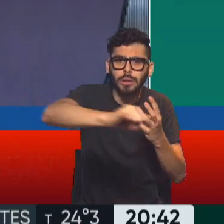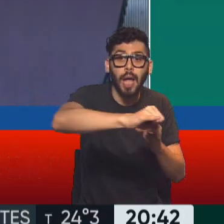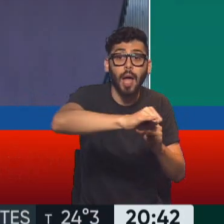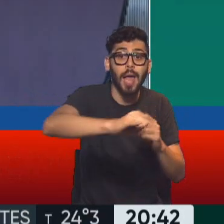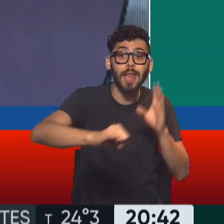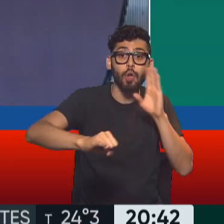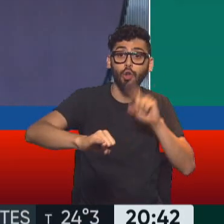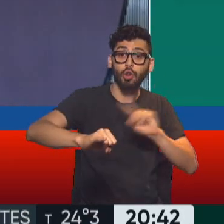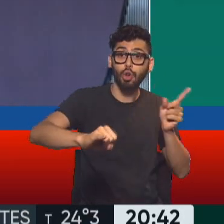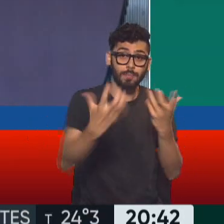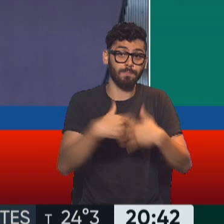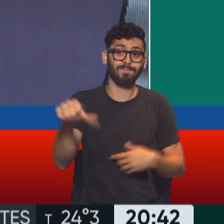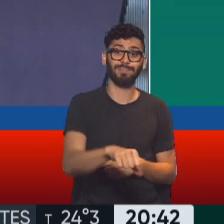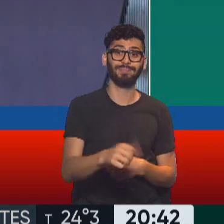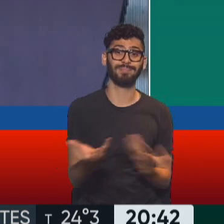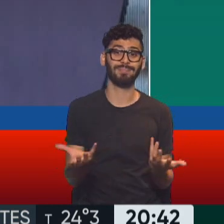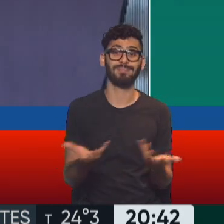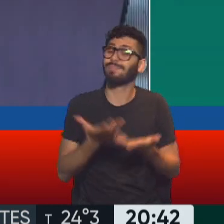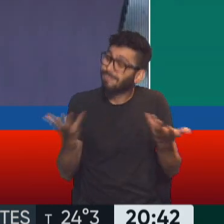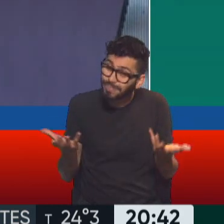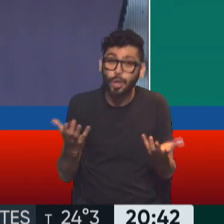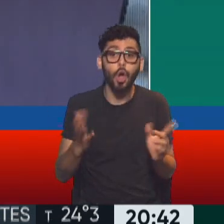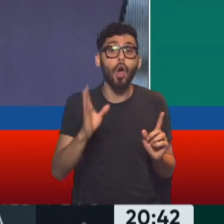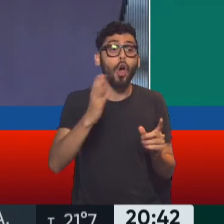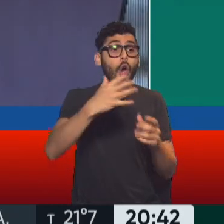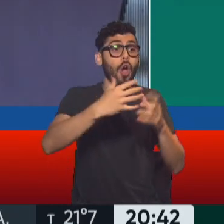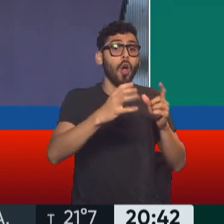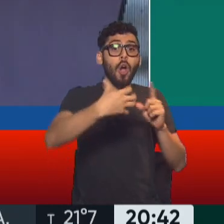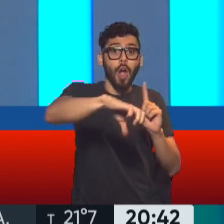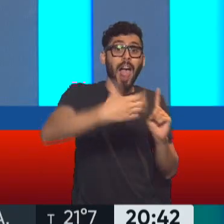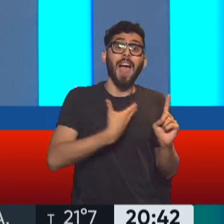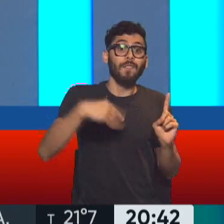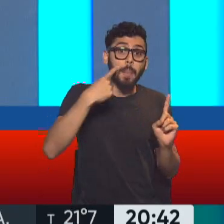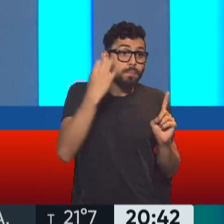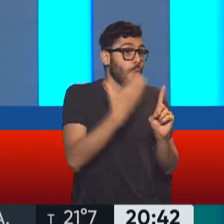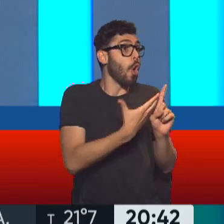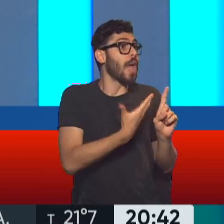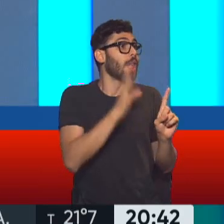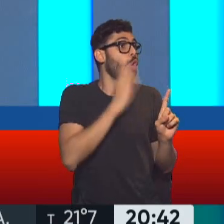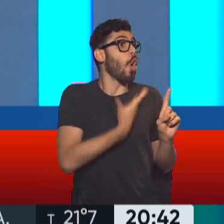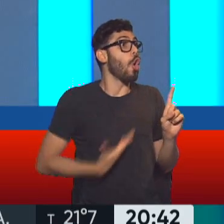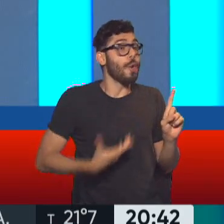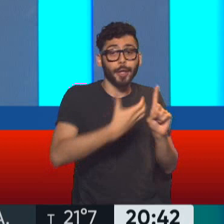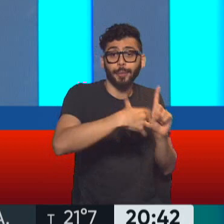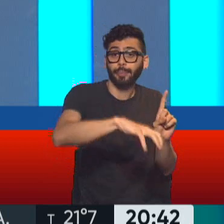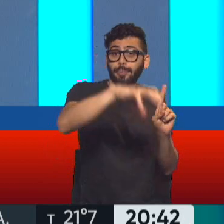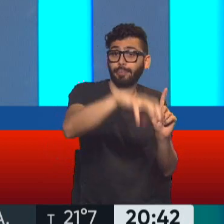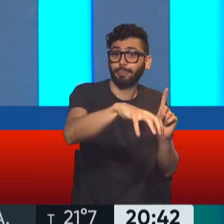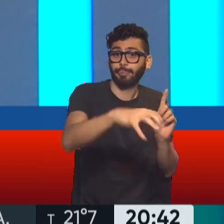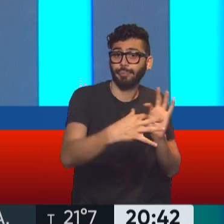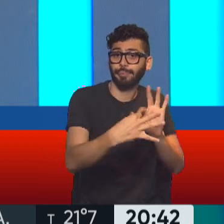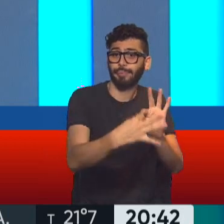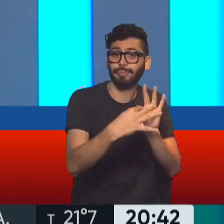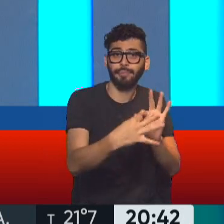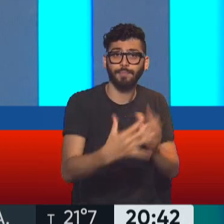Ahora, eso Brzezinski dice es una mera extensión del gobierno de Estados Unidos. ¿Vos crees que en estas condiciones que vos planteás se